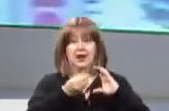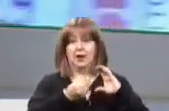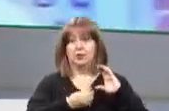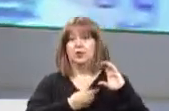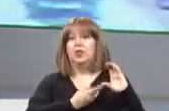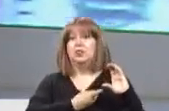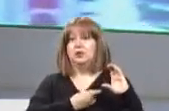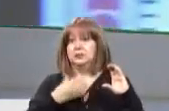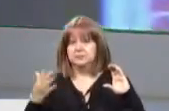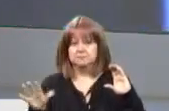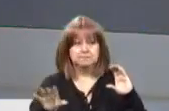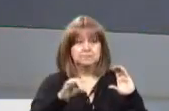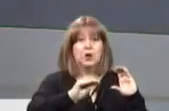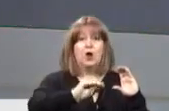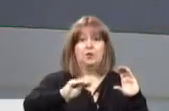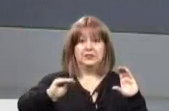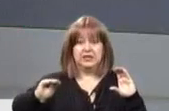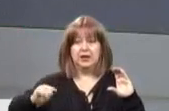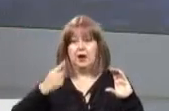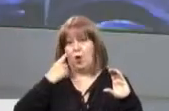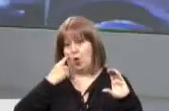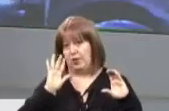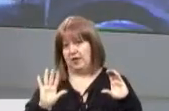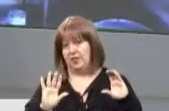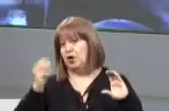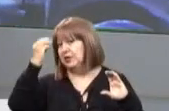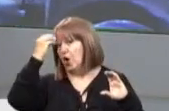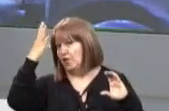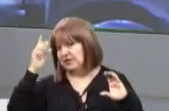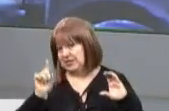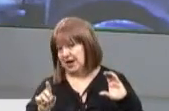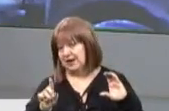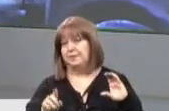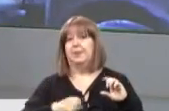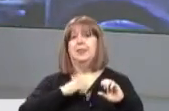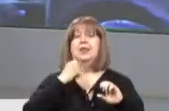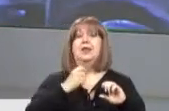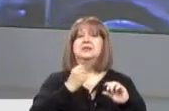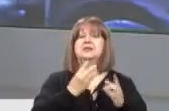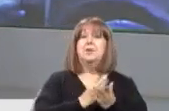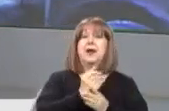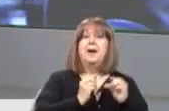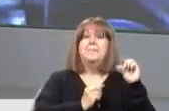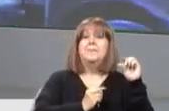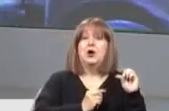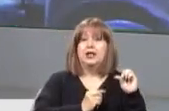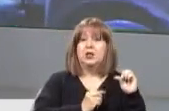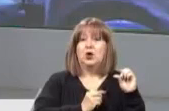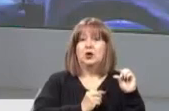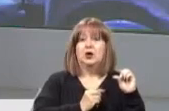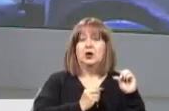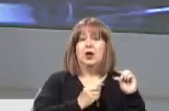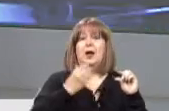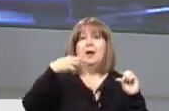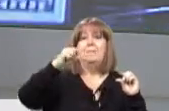porque hay muchas estafas dando vuelta. Segundo, hacerlo, empezar de menos a más, comprar herramientas más conservadoras,